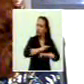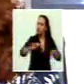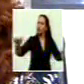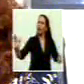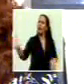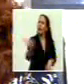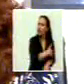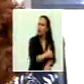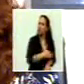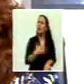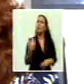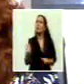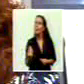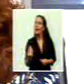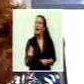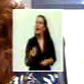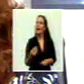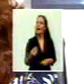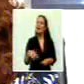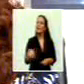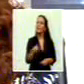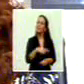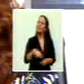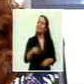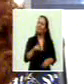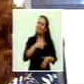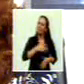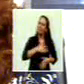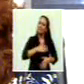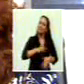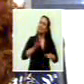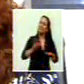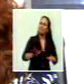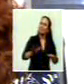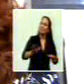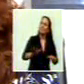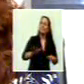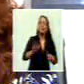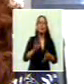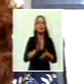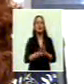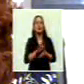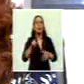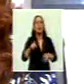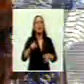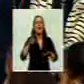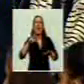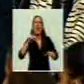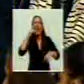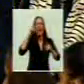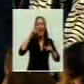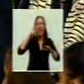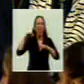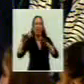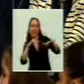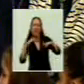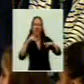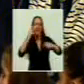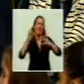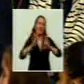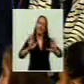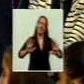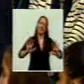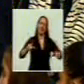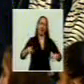para que realmente bajemos un poco un cambio con todo este tema de invento y de cosas raras y debatamos